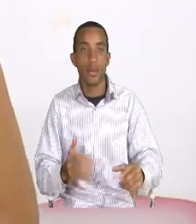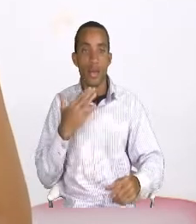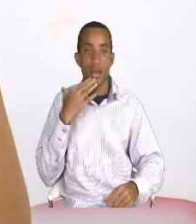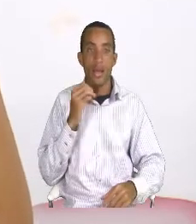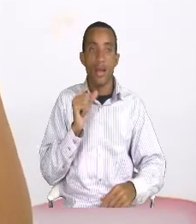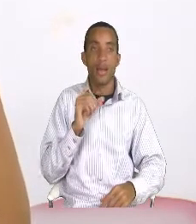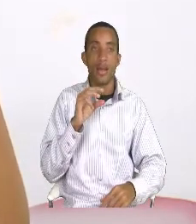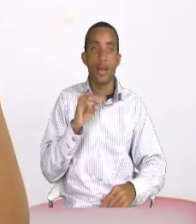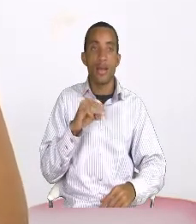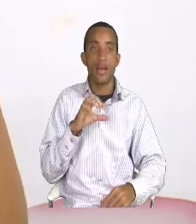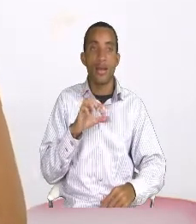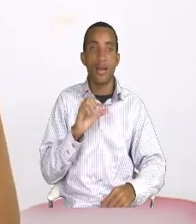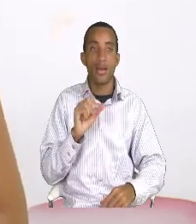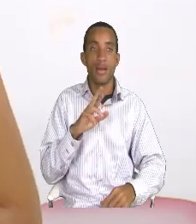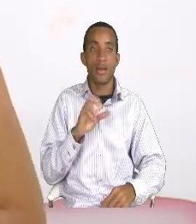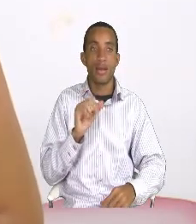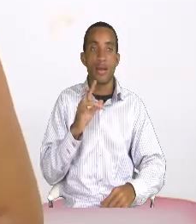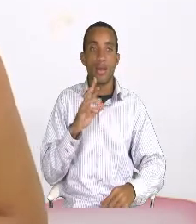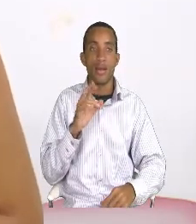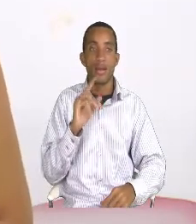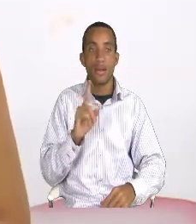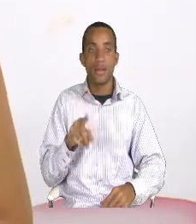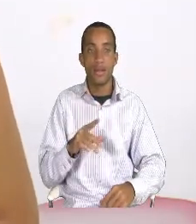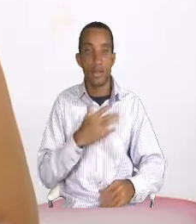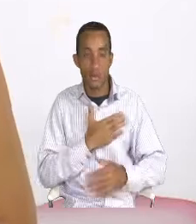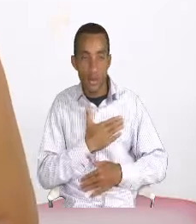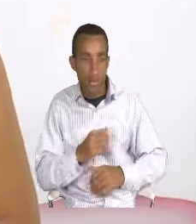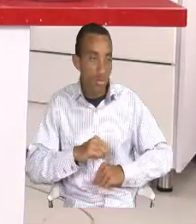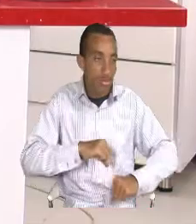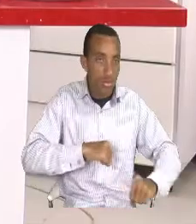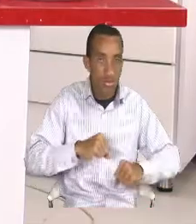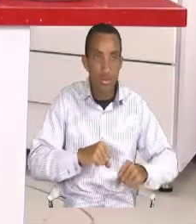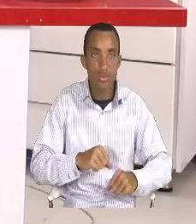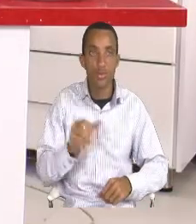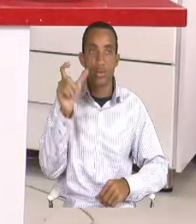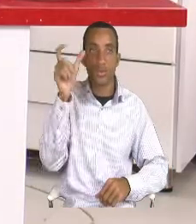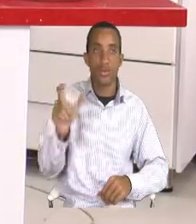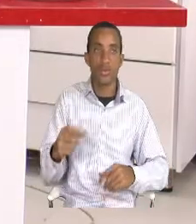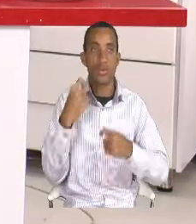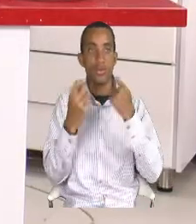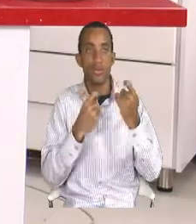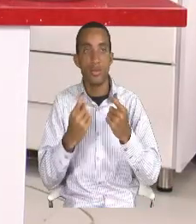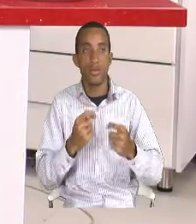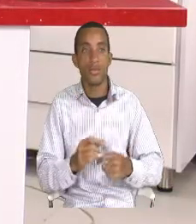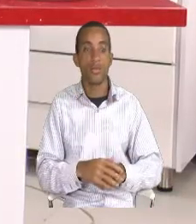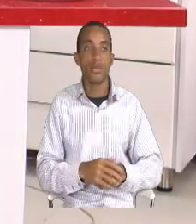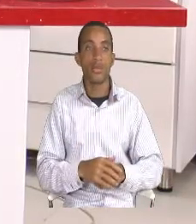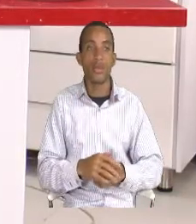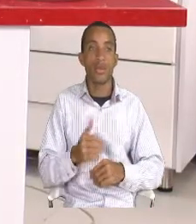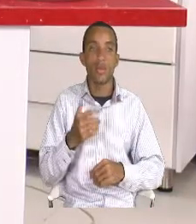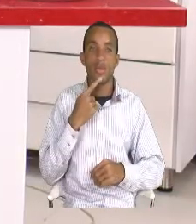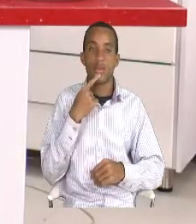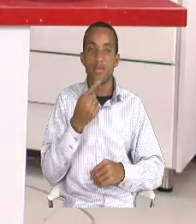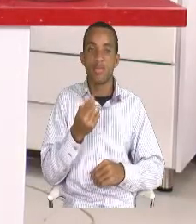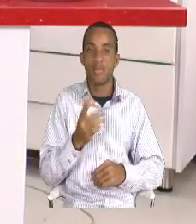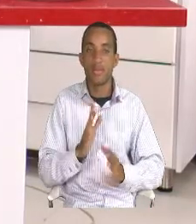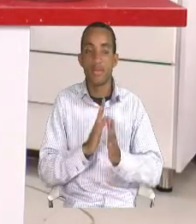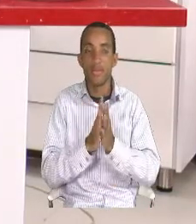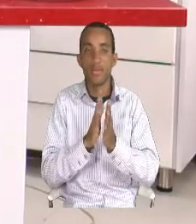Barranca Bermeja, por su desempeño como empresaria de la ciudad. Claro que sí. Bueno, ¿qué les quieres decir así